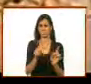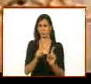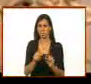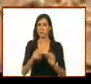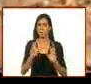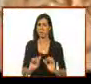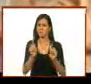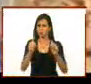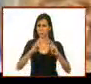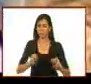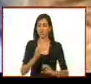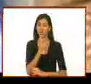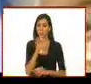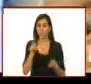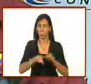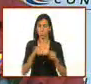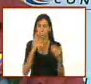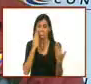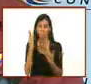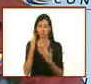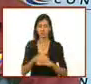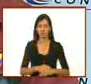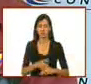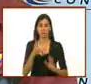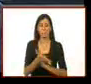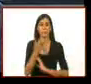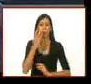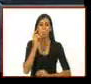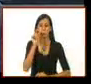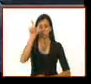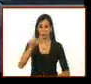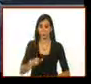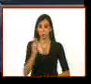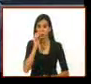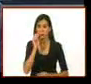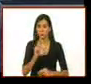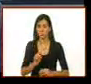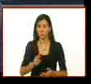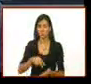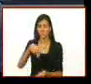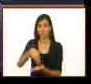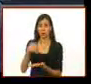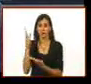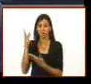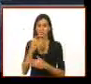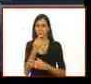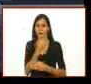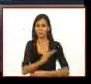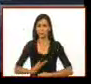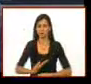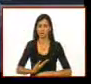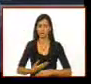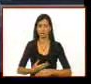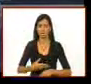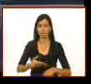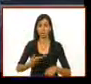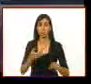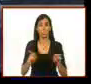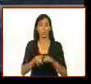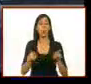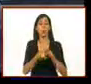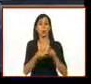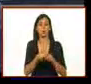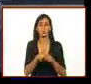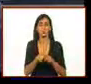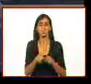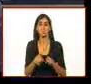la investigación en informaciones como estas. El caso donde un caballero se paró allá a decir que el presidente va a terminar como Mussolini. Hugo